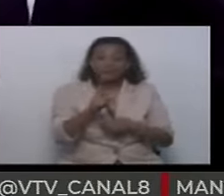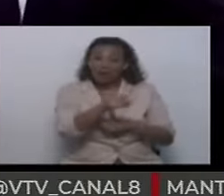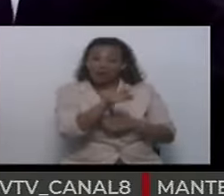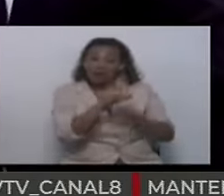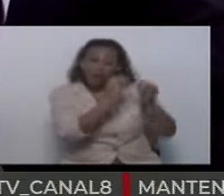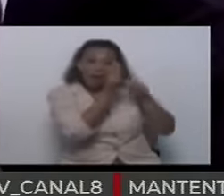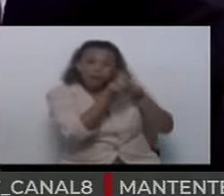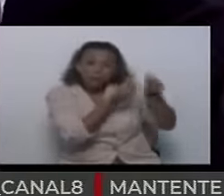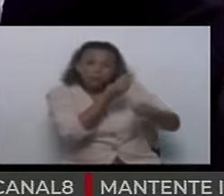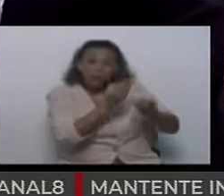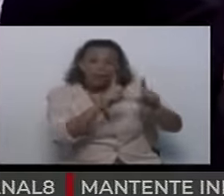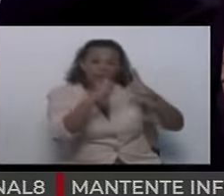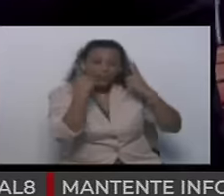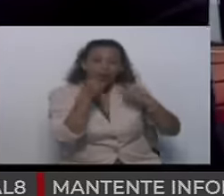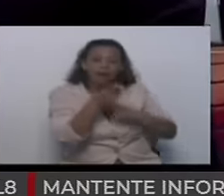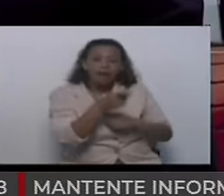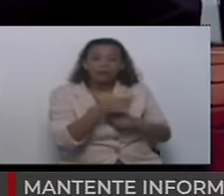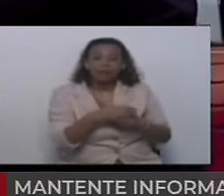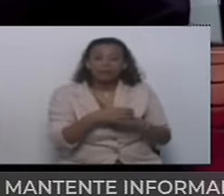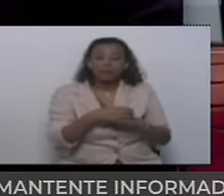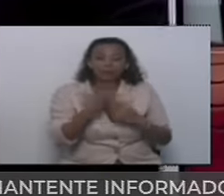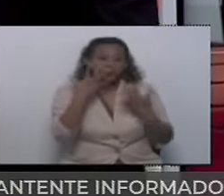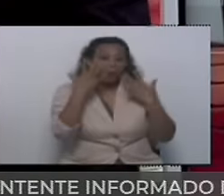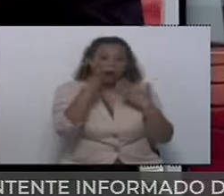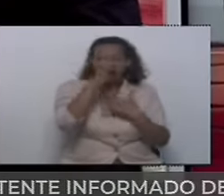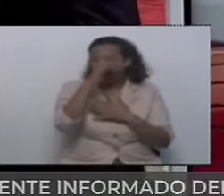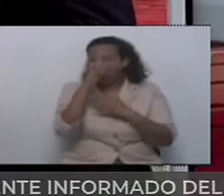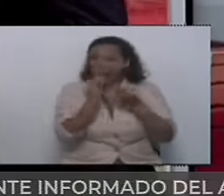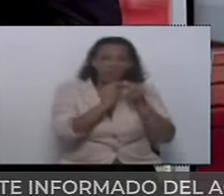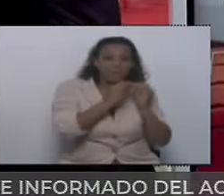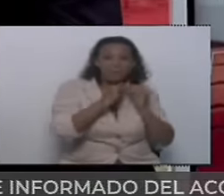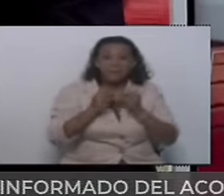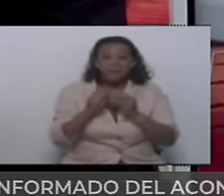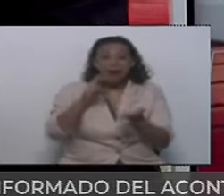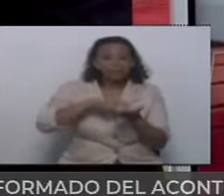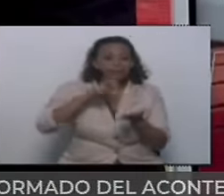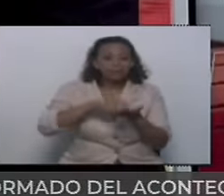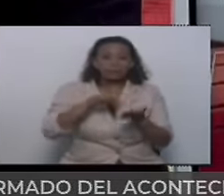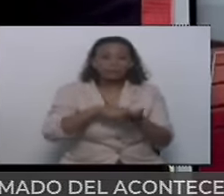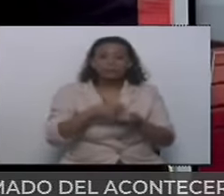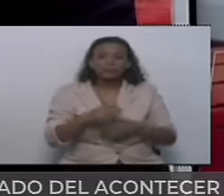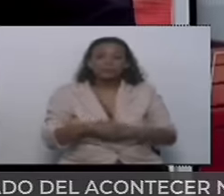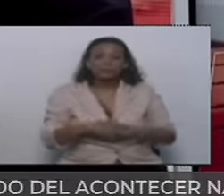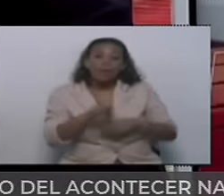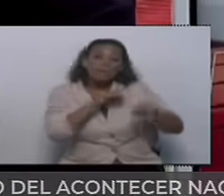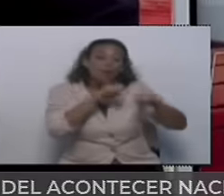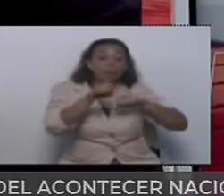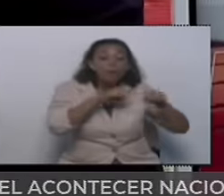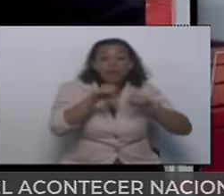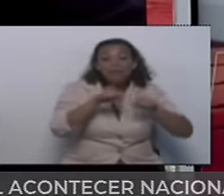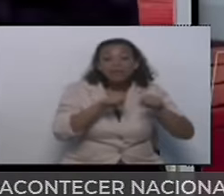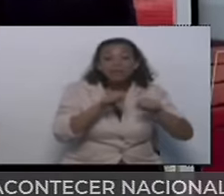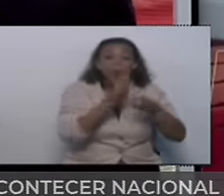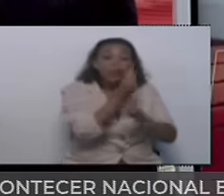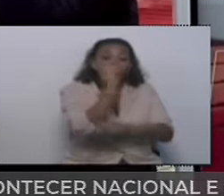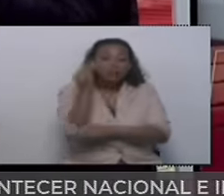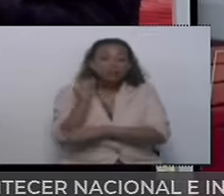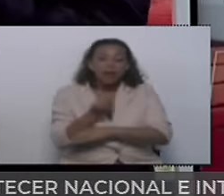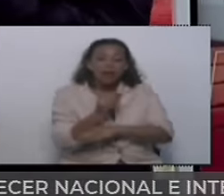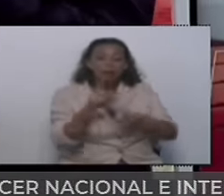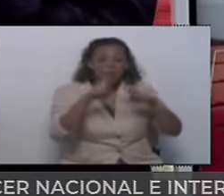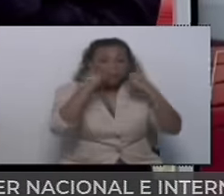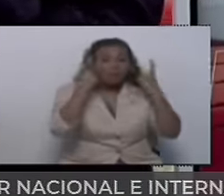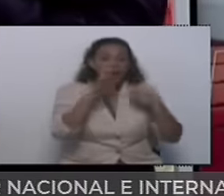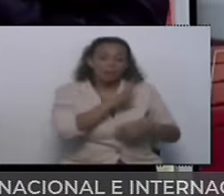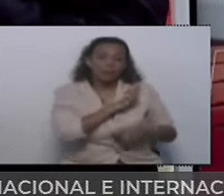de la Guaira, rochelero de la Guaira. Ajá, pero dímelo por ahí por el micrófono. El movimiento... Muñequero rochelero